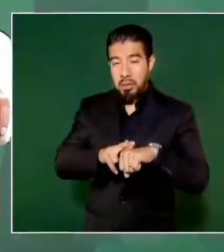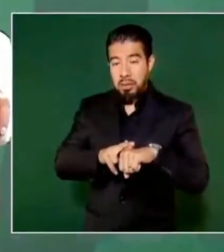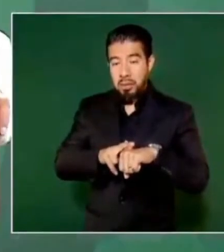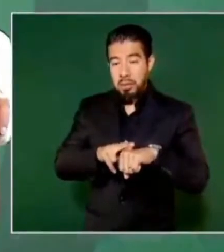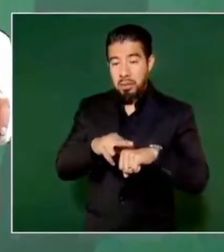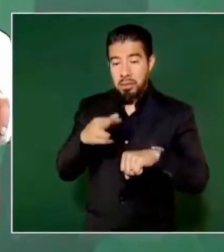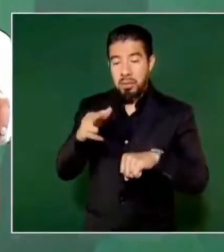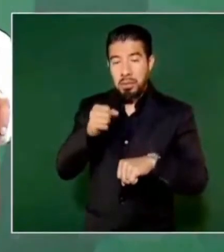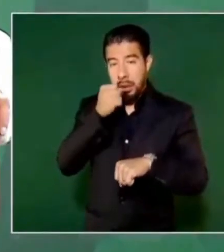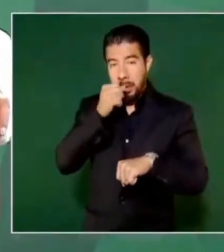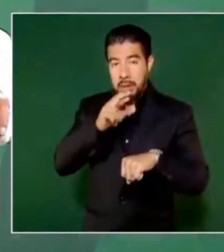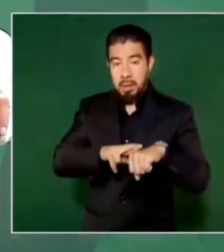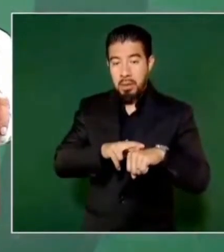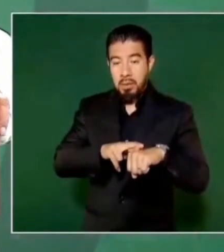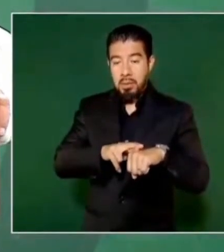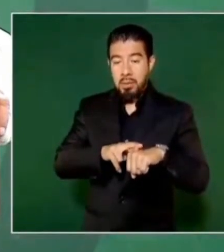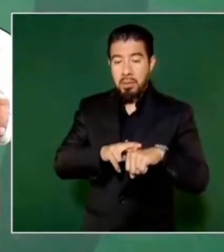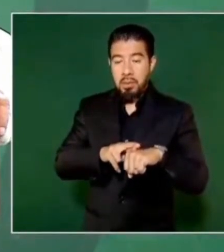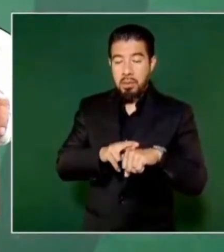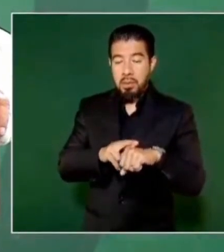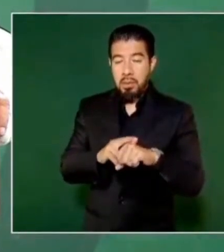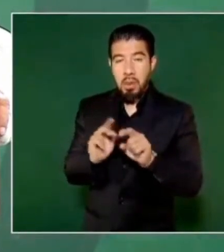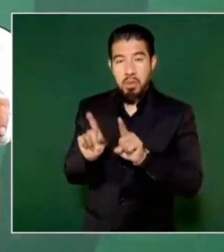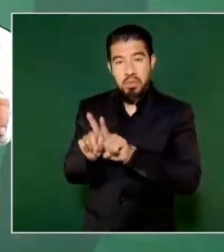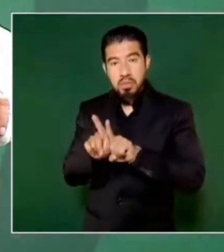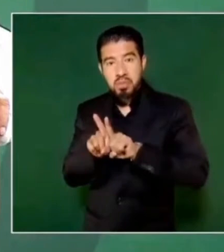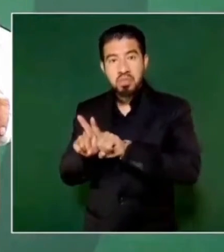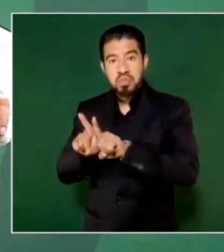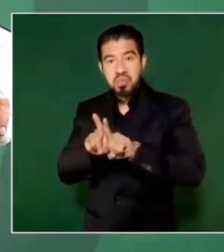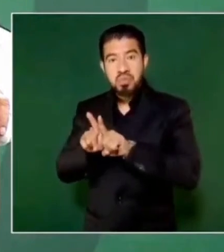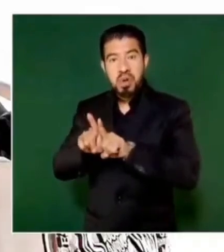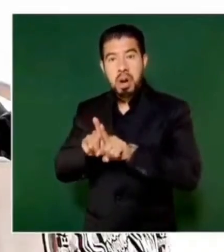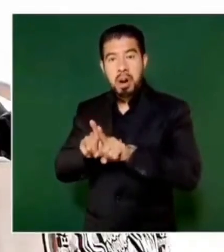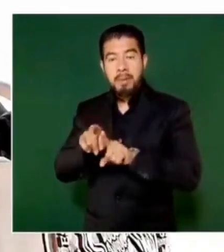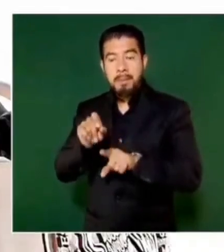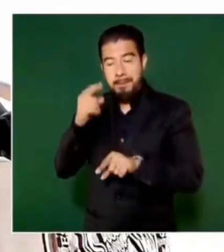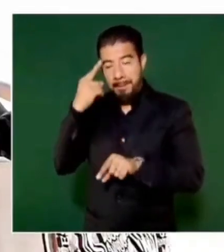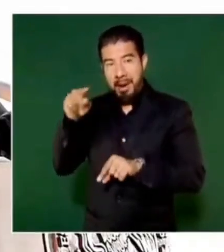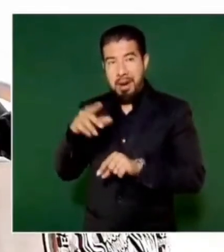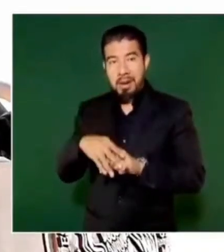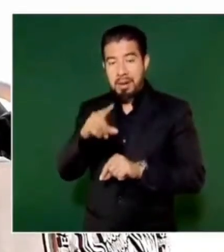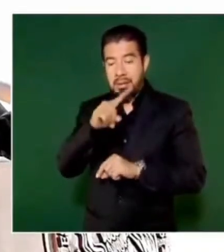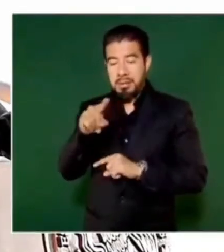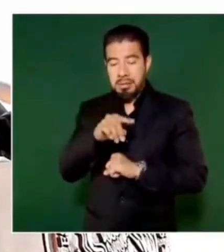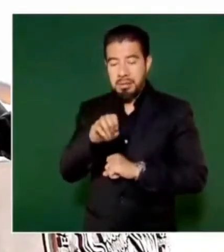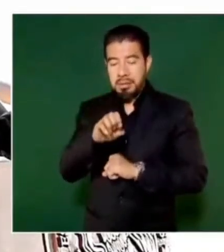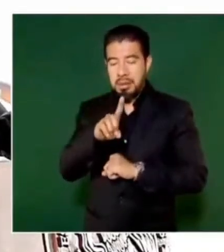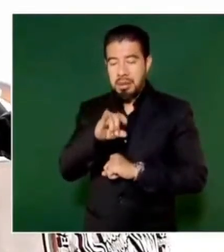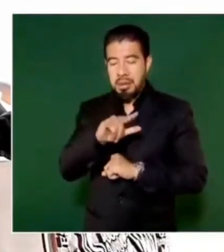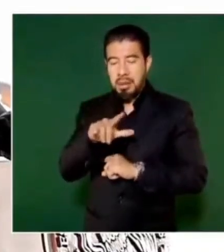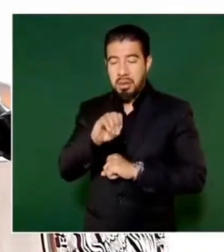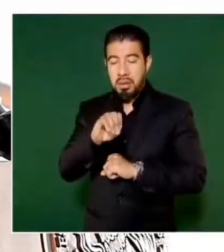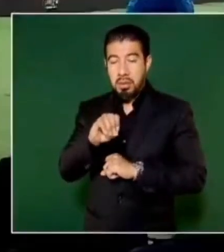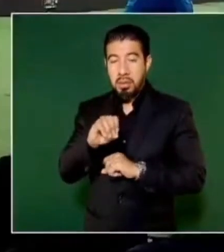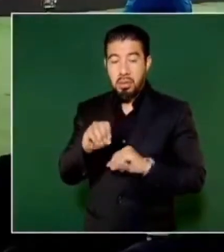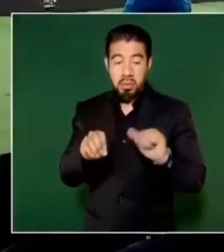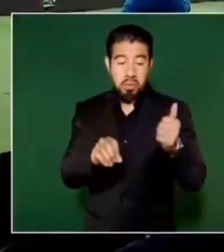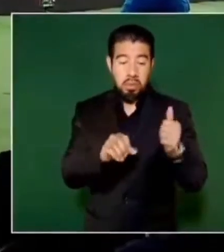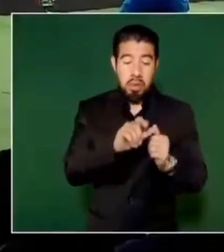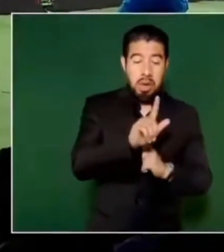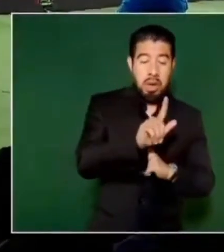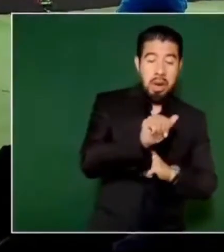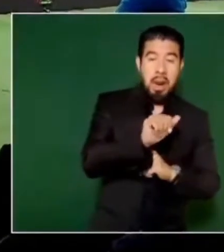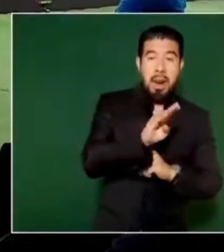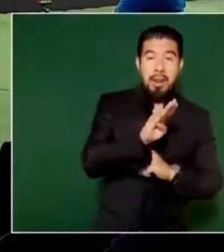particular de Zedillo. No fue Labastida, que era secretario